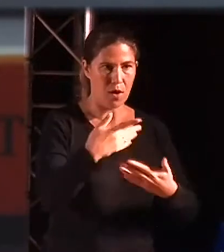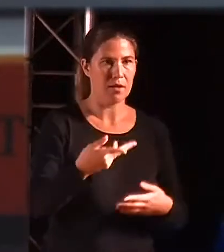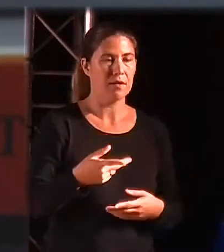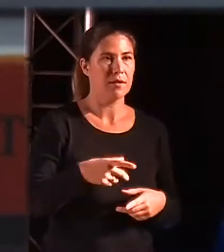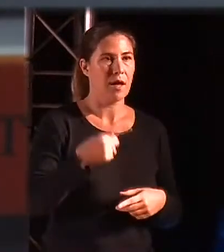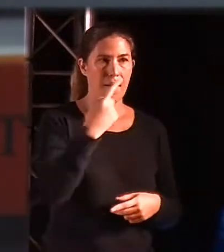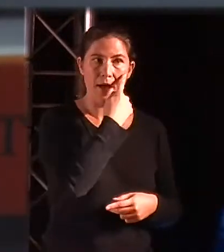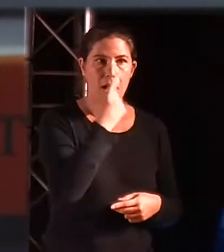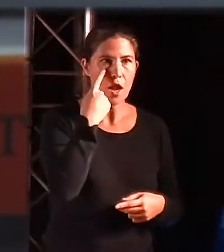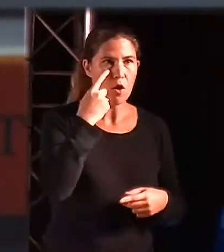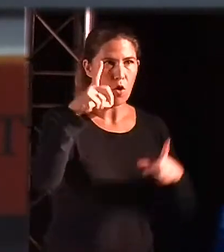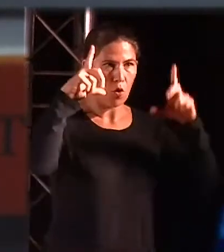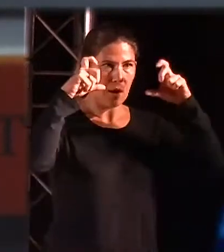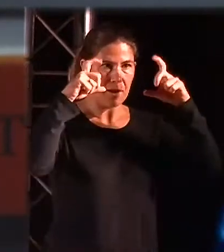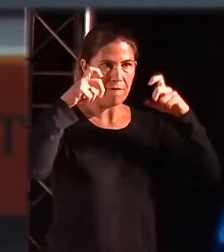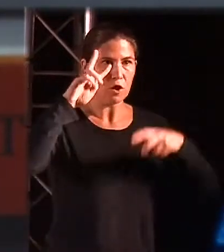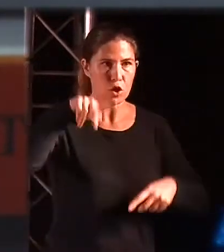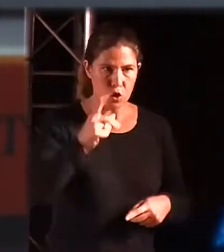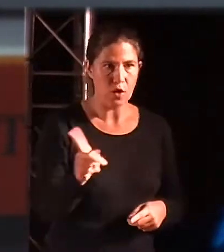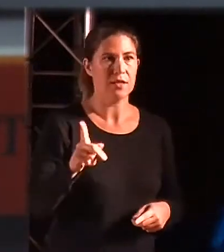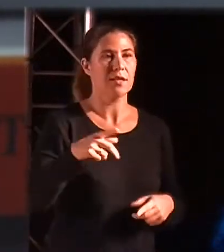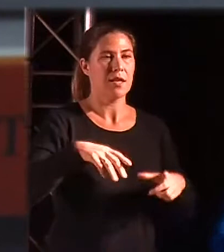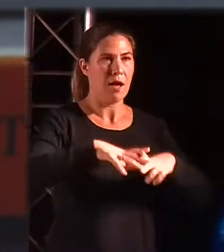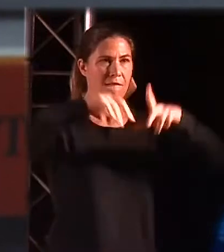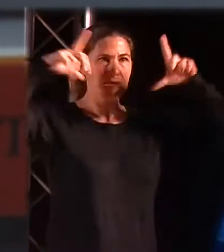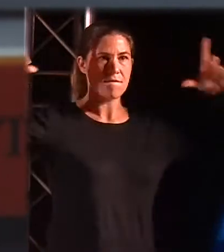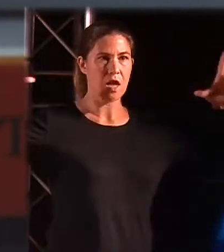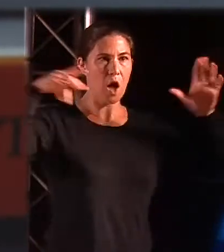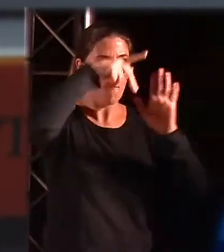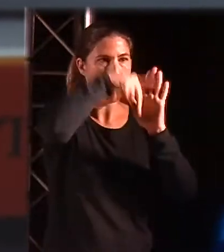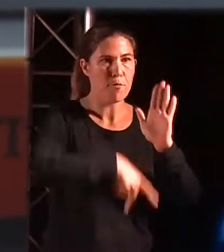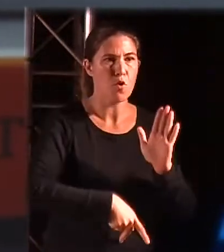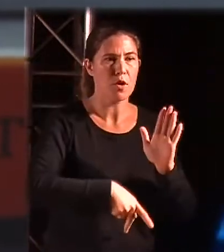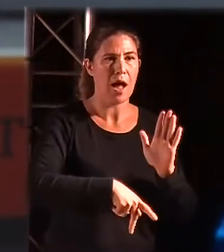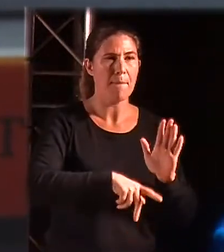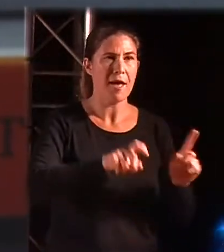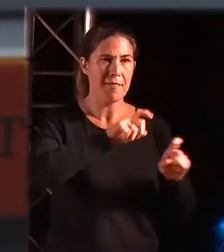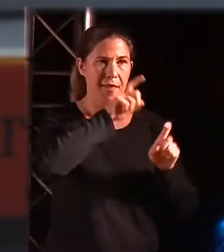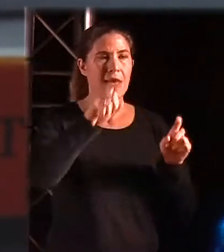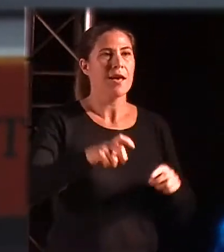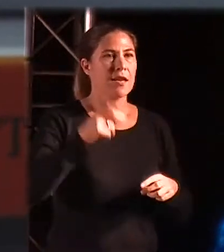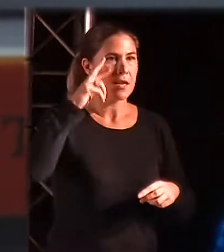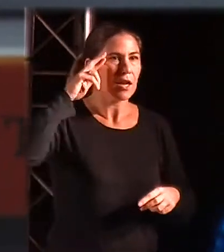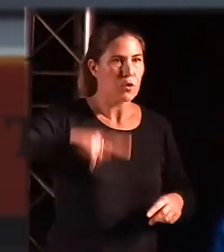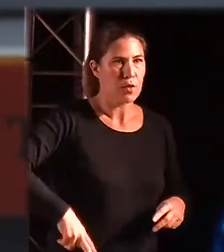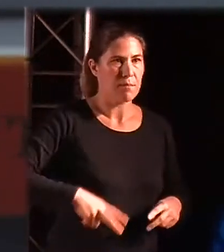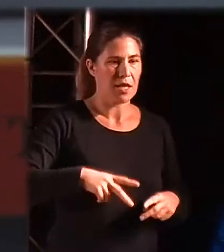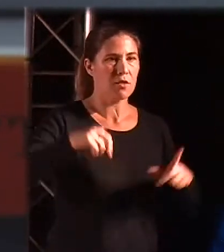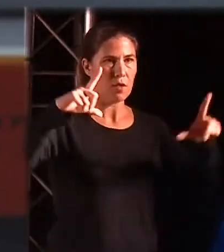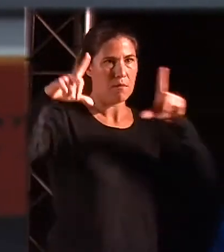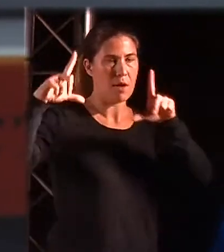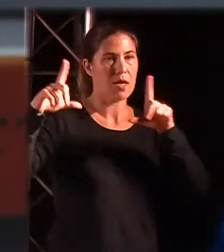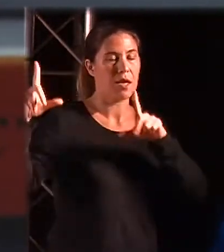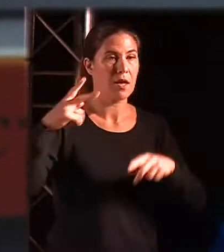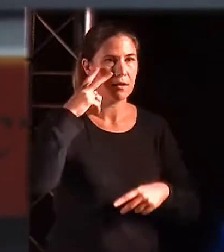de fotos, como solemos pensar, sino más bien un gigantesco software de reconocimiento de imágenes. De manera que, en cierto modo, tenemos